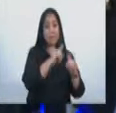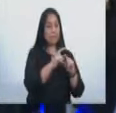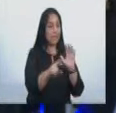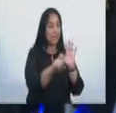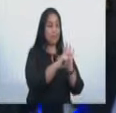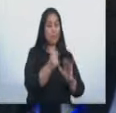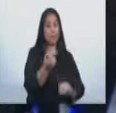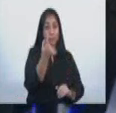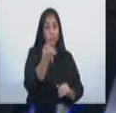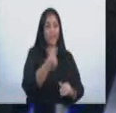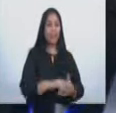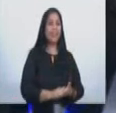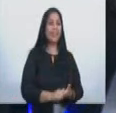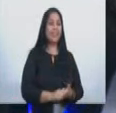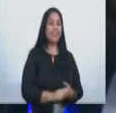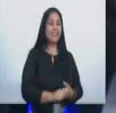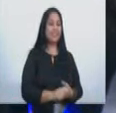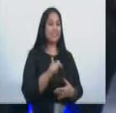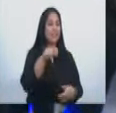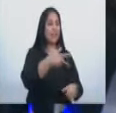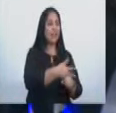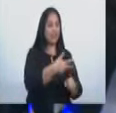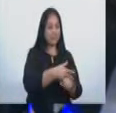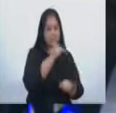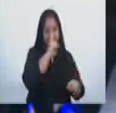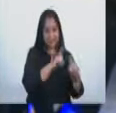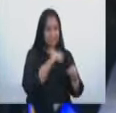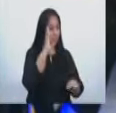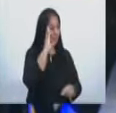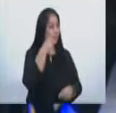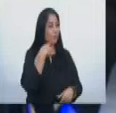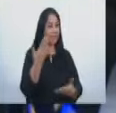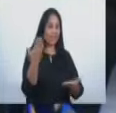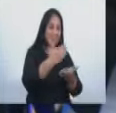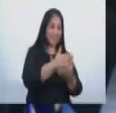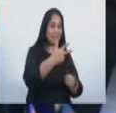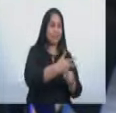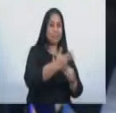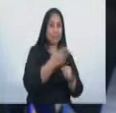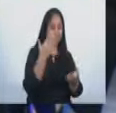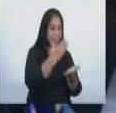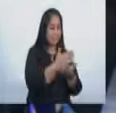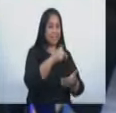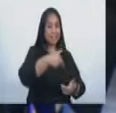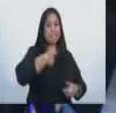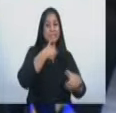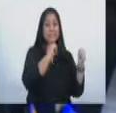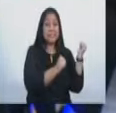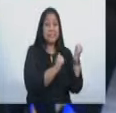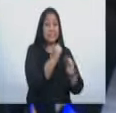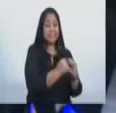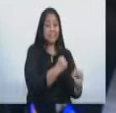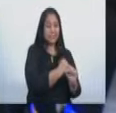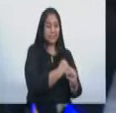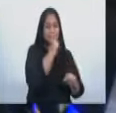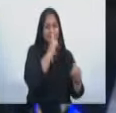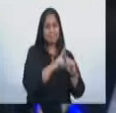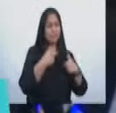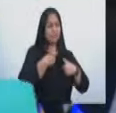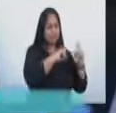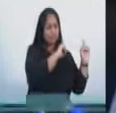1 capítulo un en Guatemala porque llegué a Guatemala cuando tenía 15 años eh Y aquí